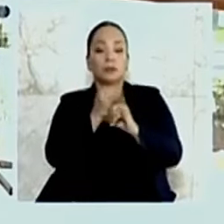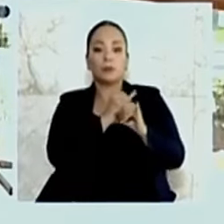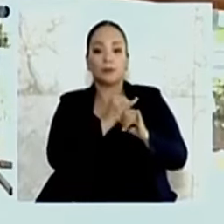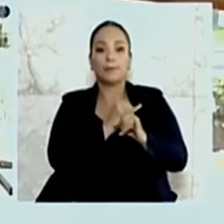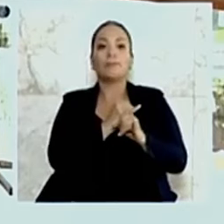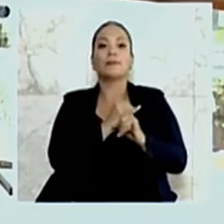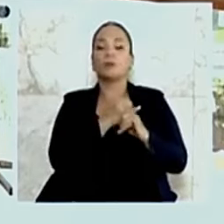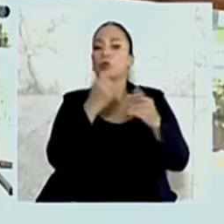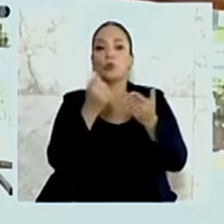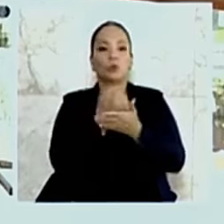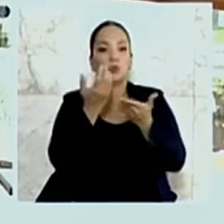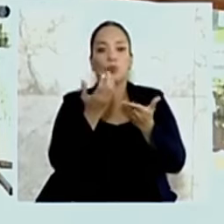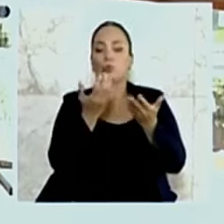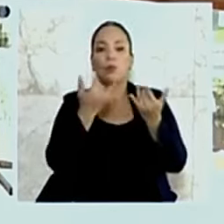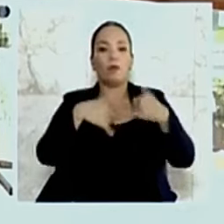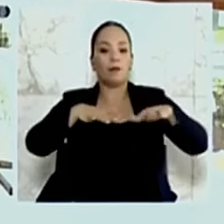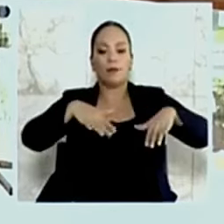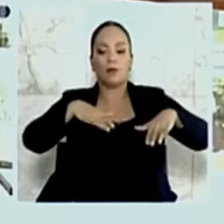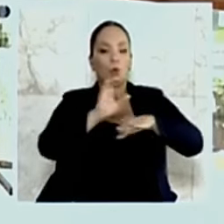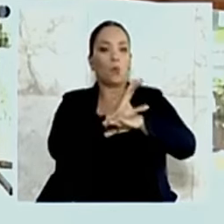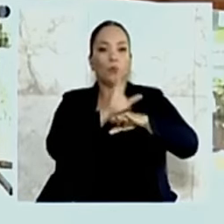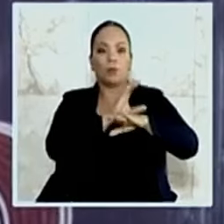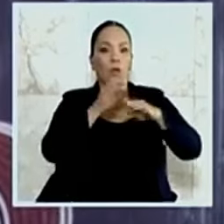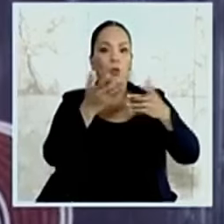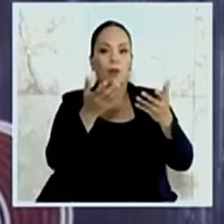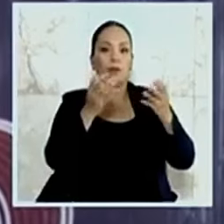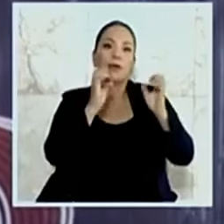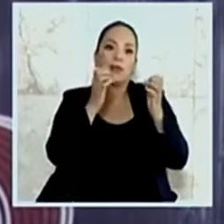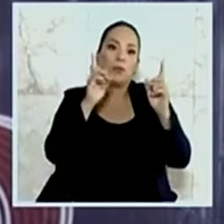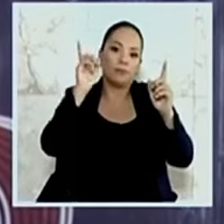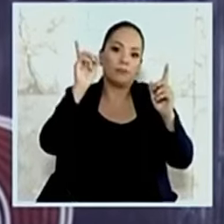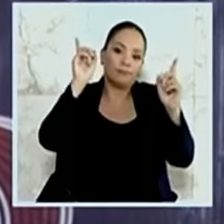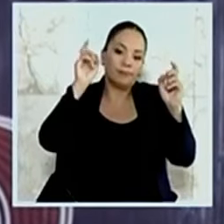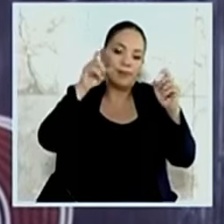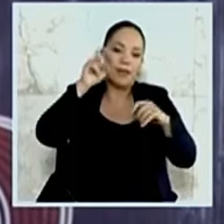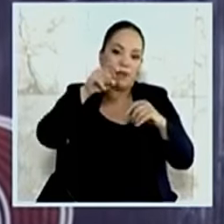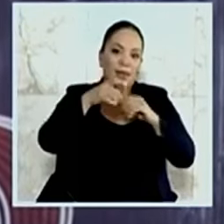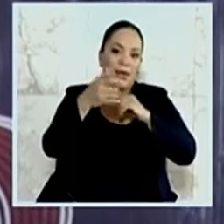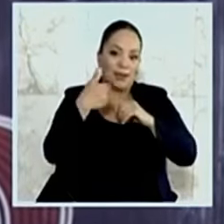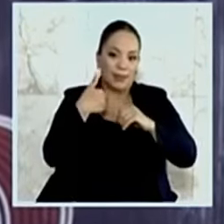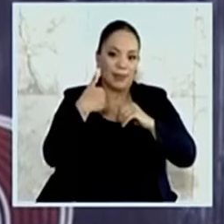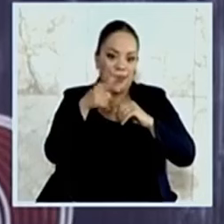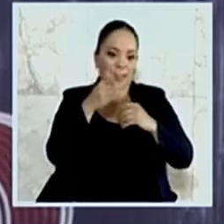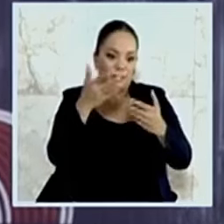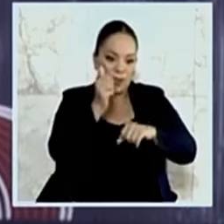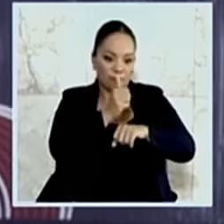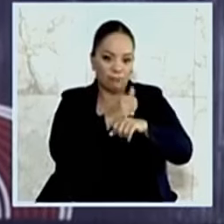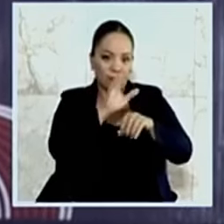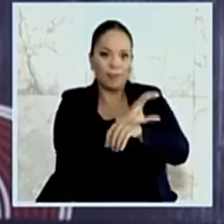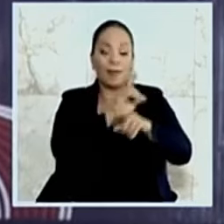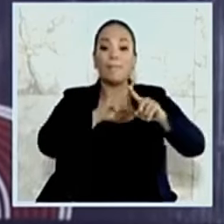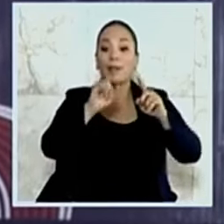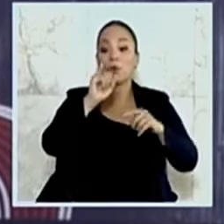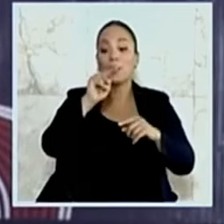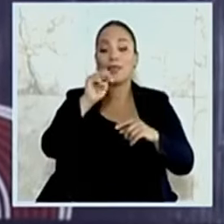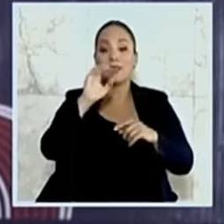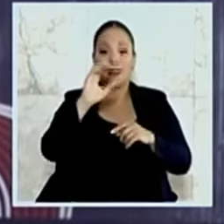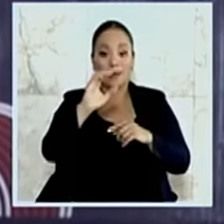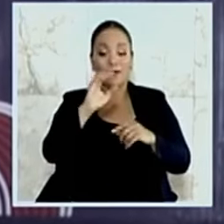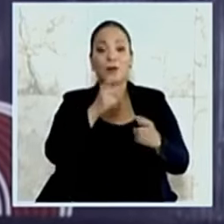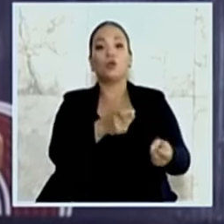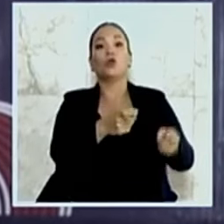felicito. Gracias, presidente. Inclusive, nada más quiero agregar aquí que es cierto, hay muchos centros que todavía desafortunadamente